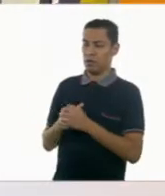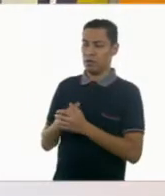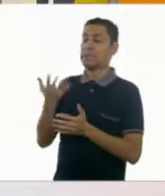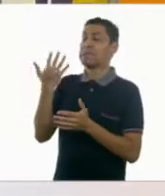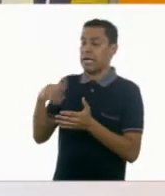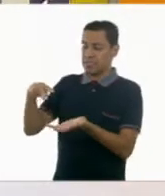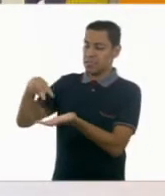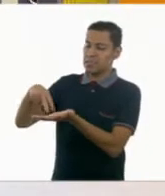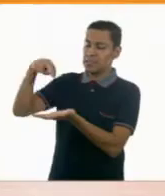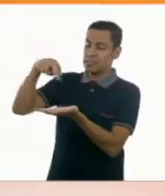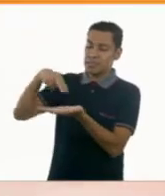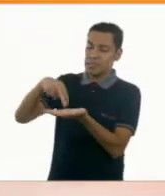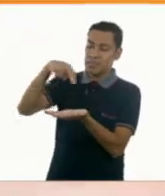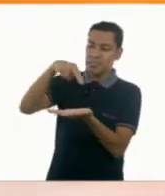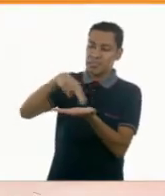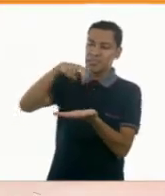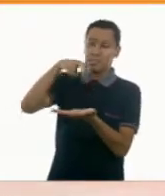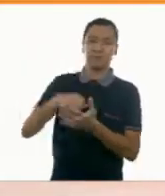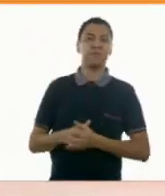10 saltos.